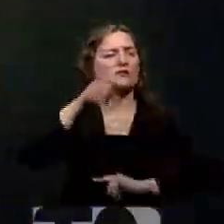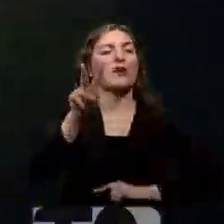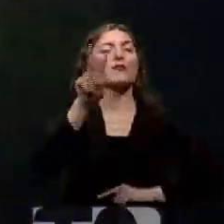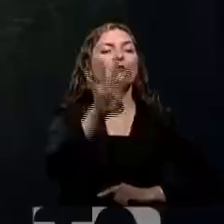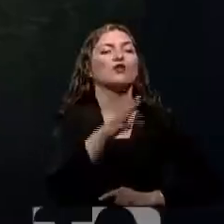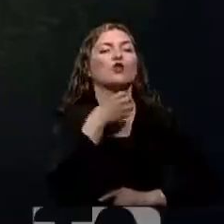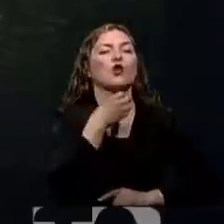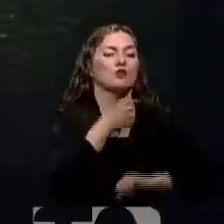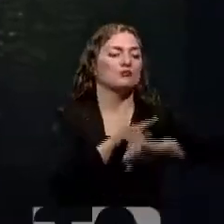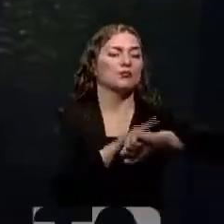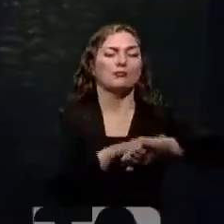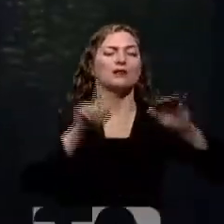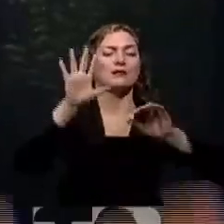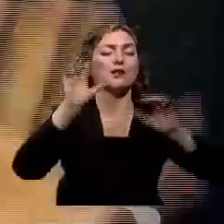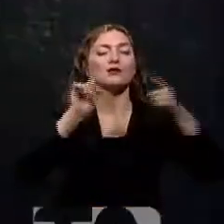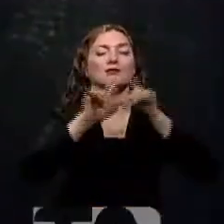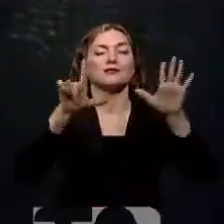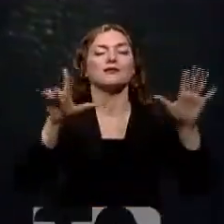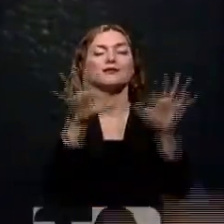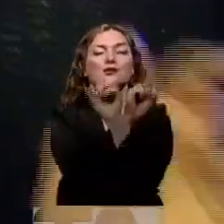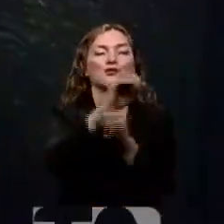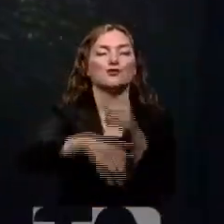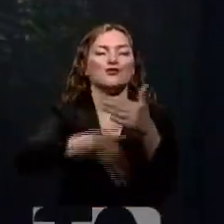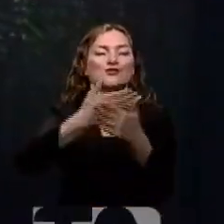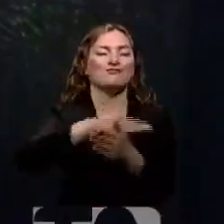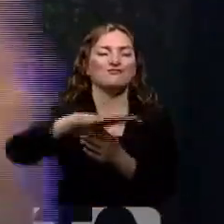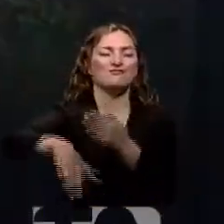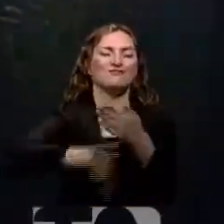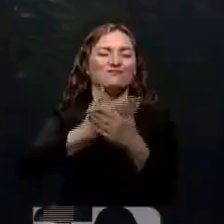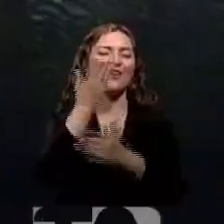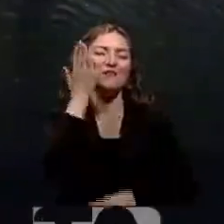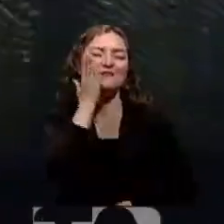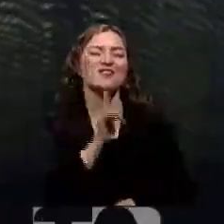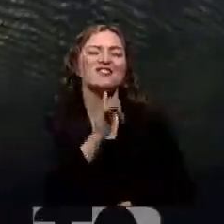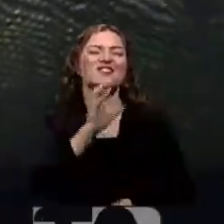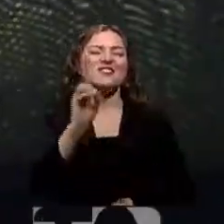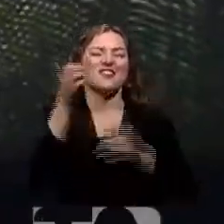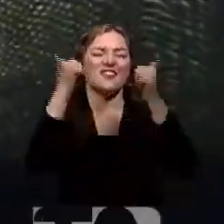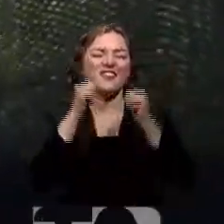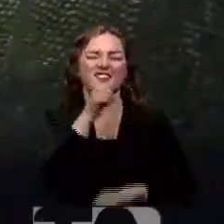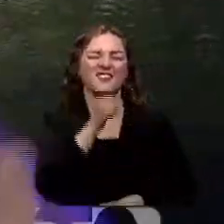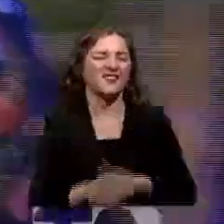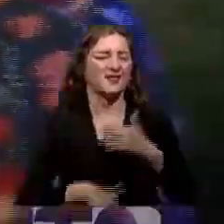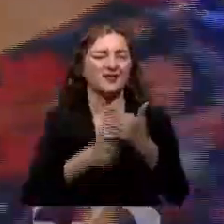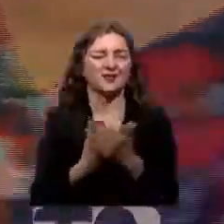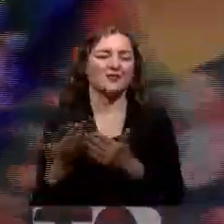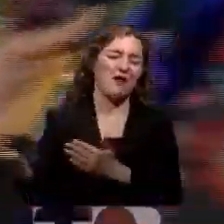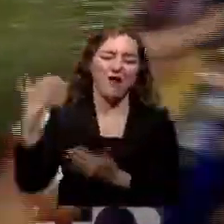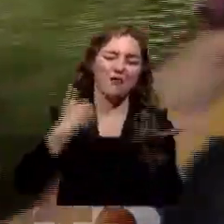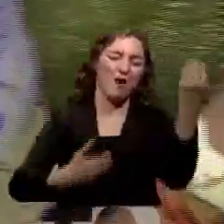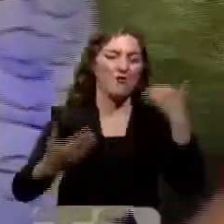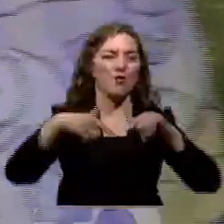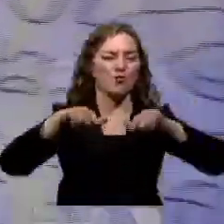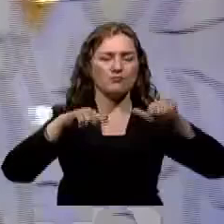agosto de 5 a 7 de la noche, y están todos invitados, guaguas, mamás, tíos, abuelitos. Vamos a tener aquí este espacio de